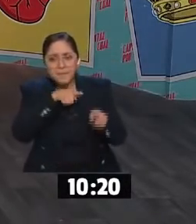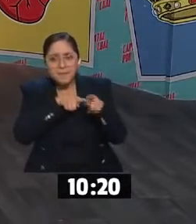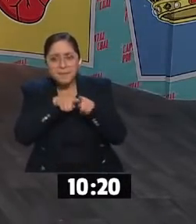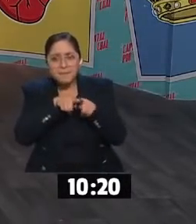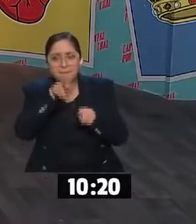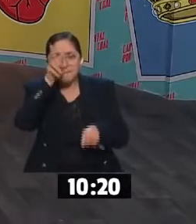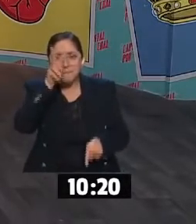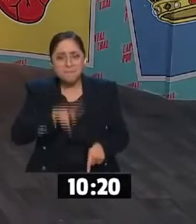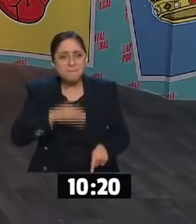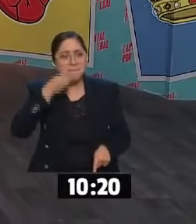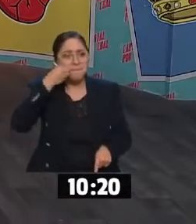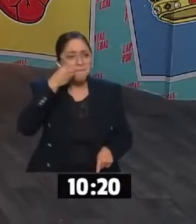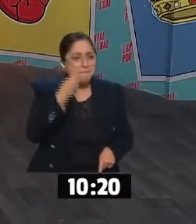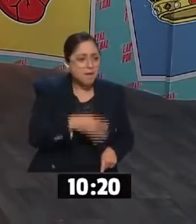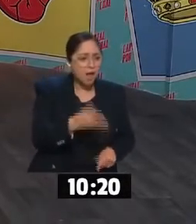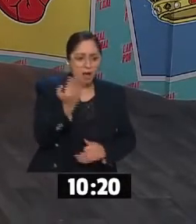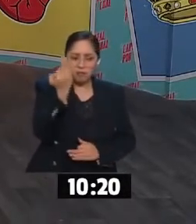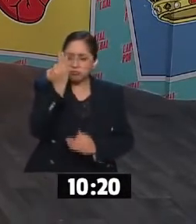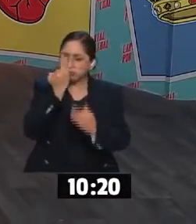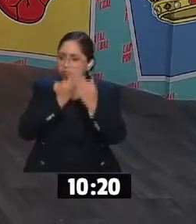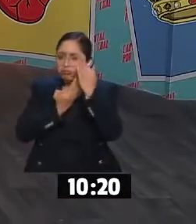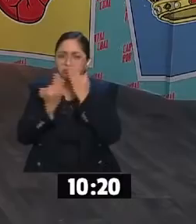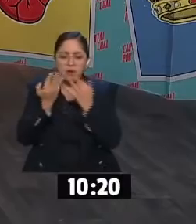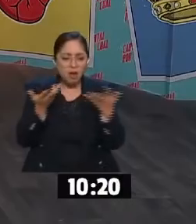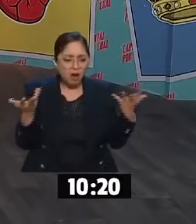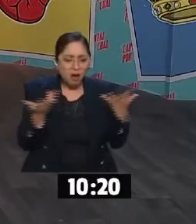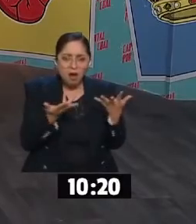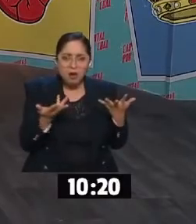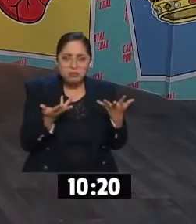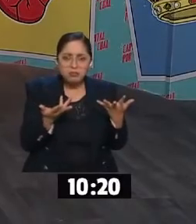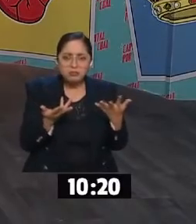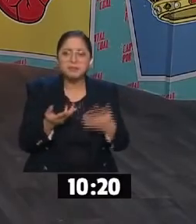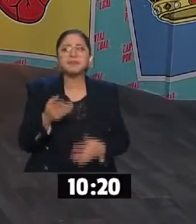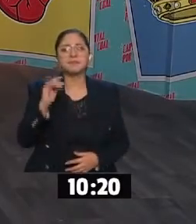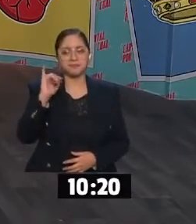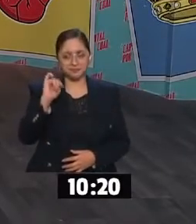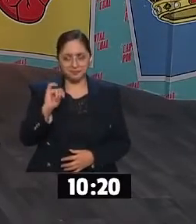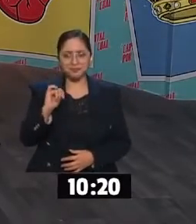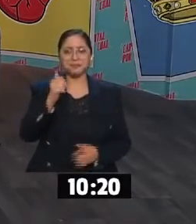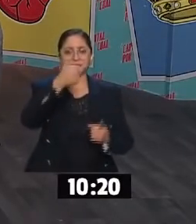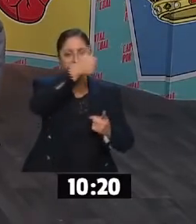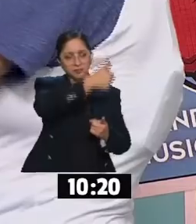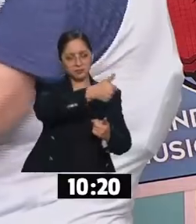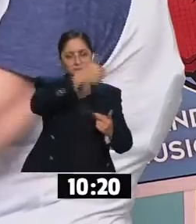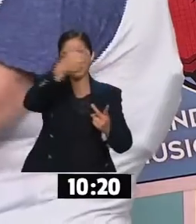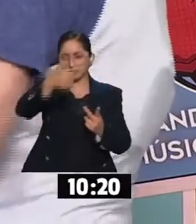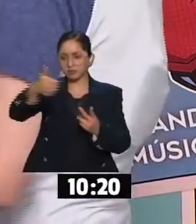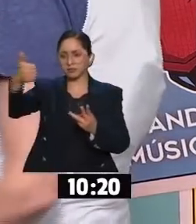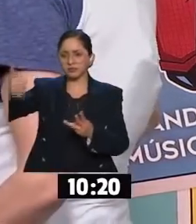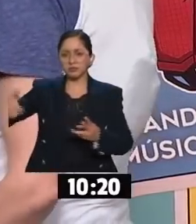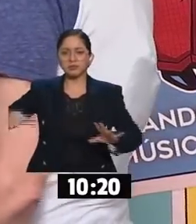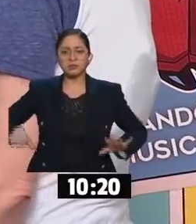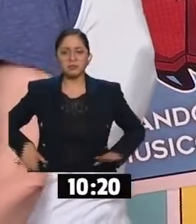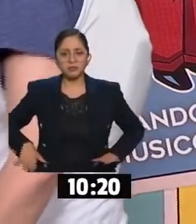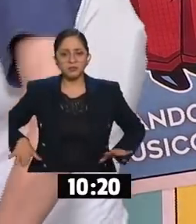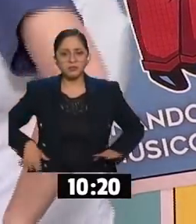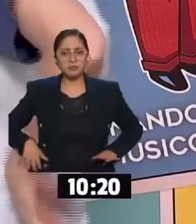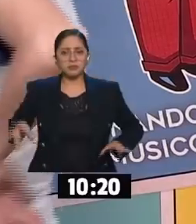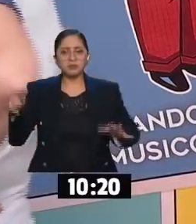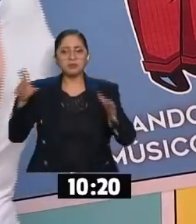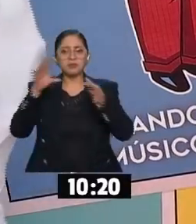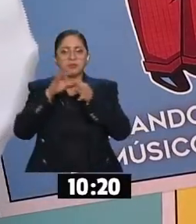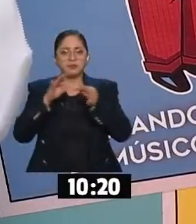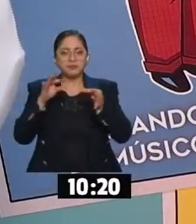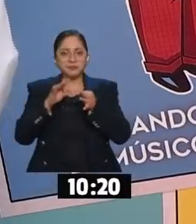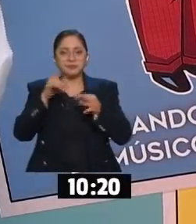barbaridad. está, qué bonito. Pues sí, hay muchos personajes que A cuentan ver. diferentes visiones de la historia. Híjole, Exacto, no es soy